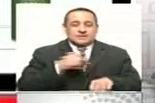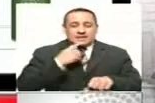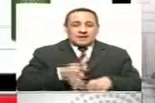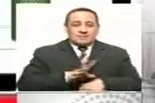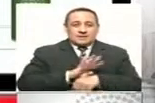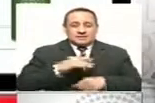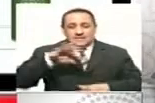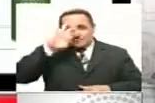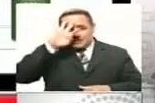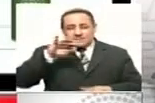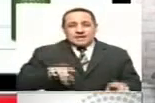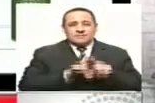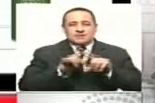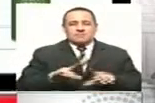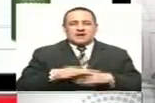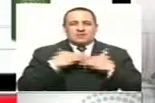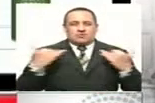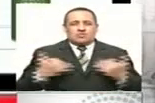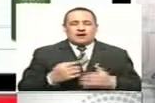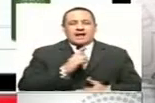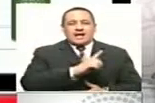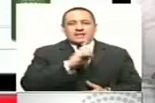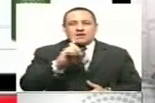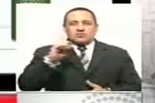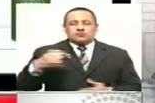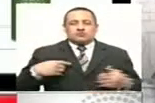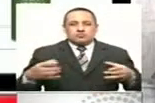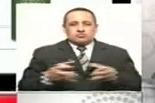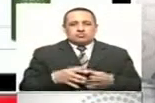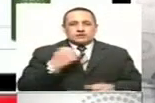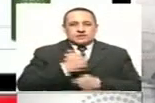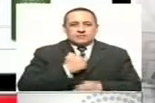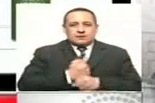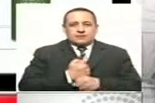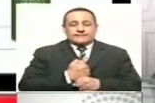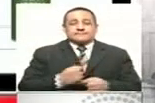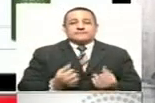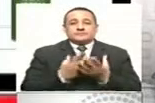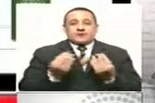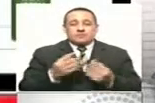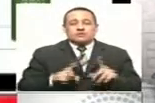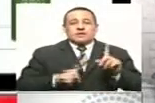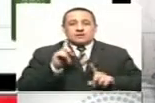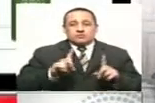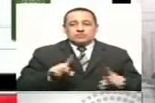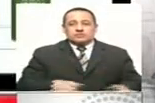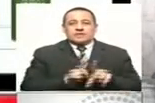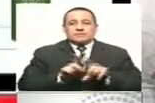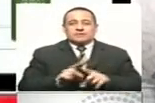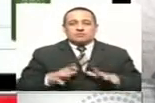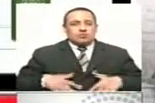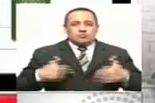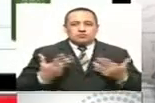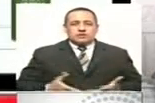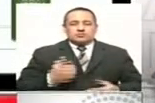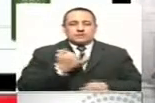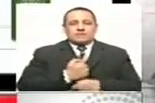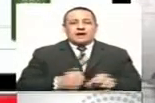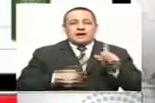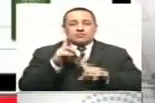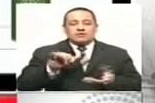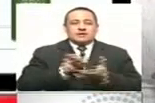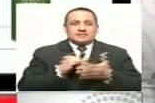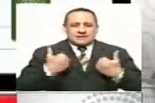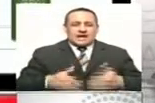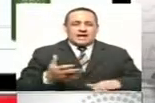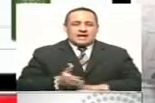pandemia afectó cada uno de nuestros sectores y en muchos casos no se pudieron ejecutar cosas que se tenían